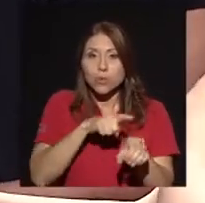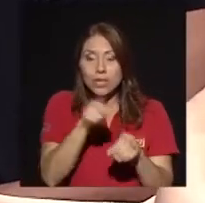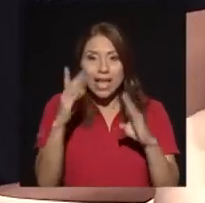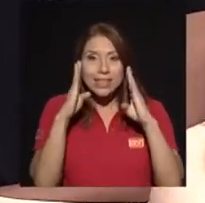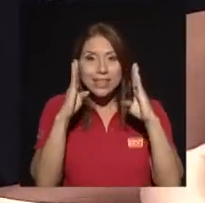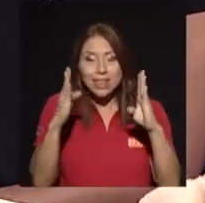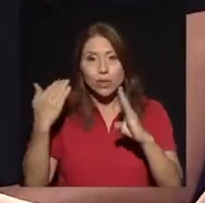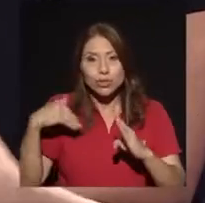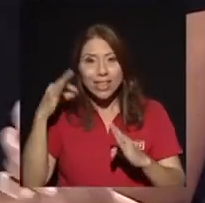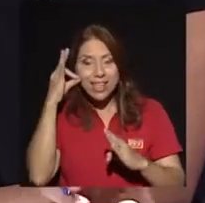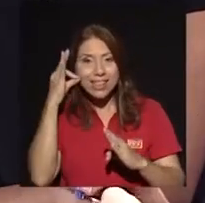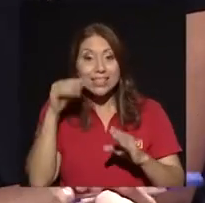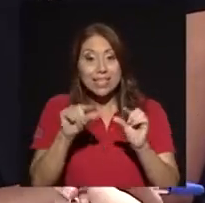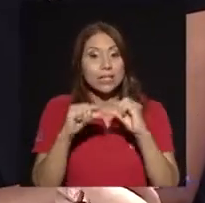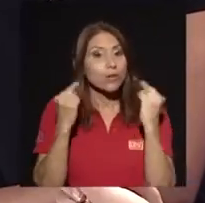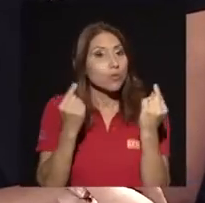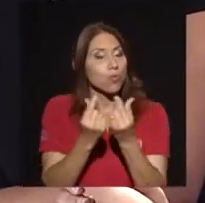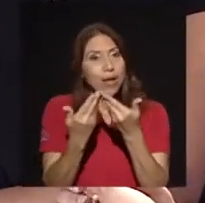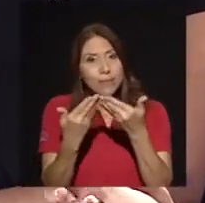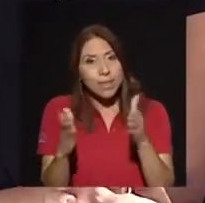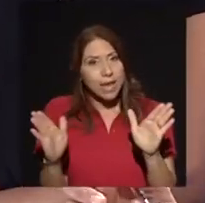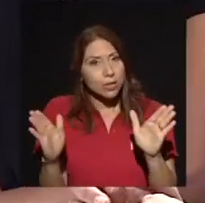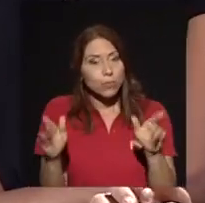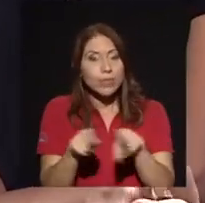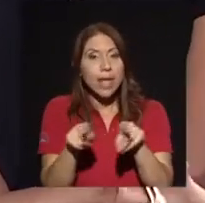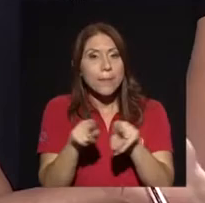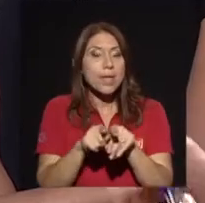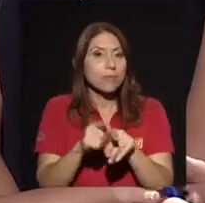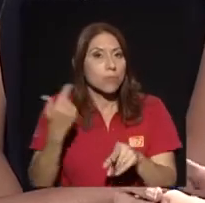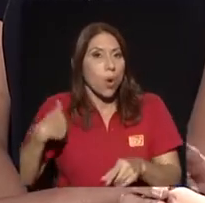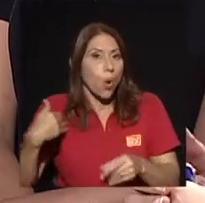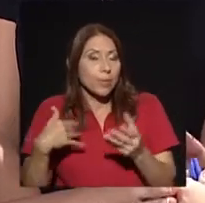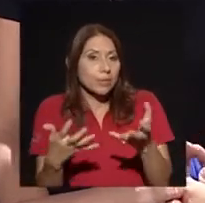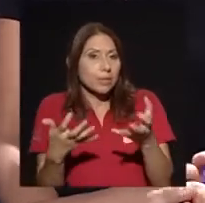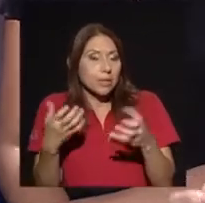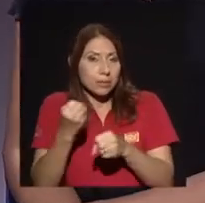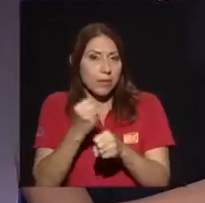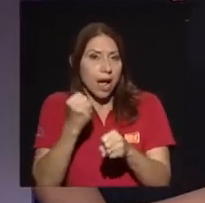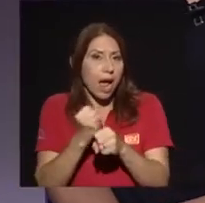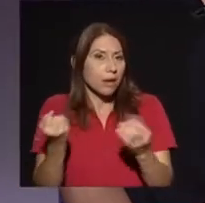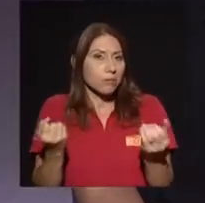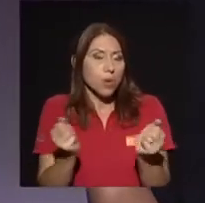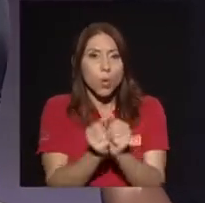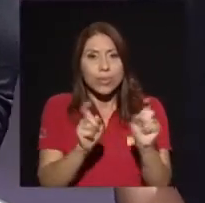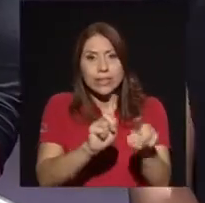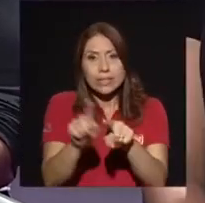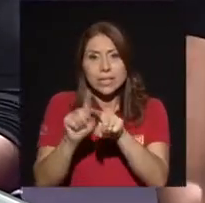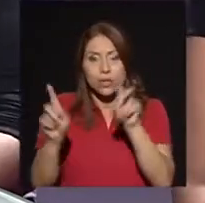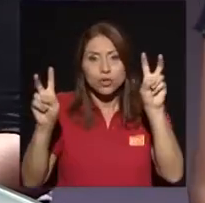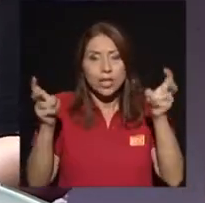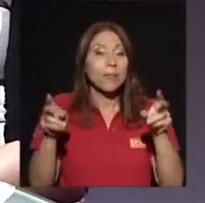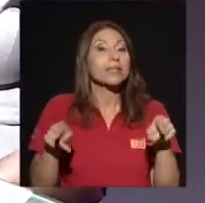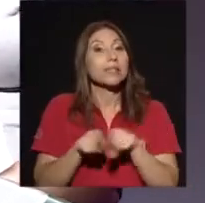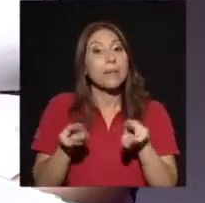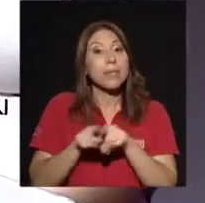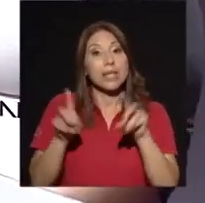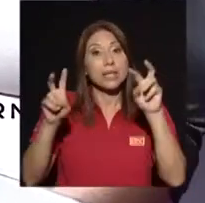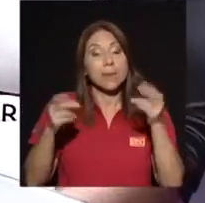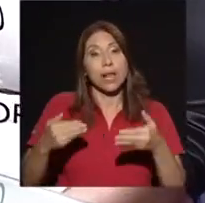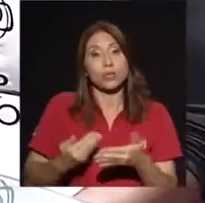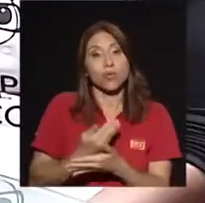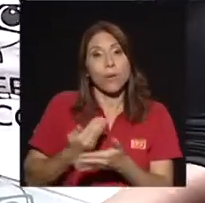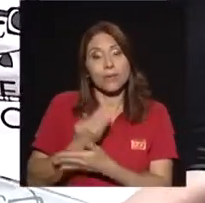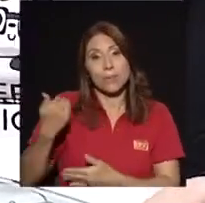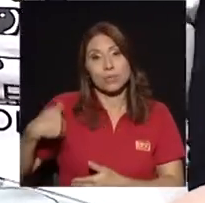y atentas. Es un colectivo totalmente abierto, inclusive también los hombres que quieran trabajar distintos temas, también el tema de las nuevas masculinidades, que es